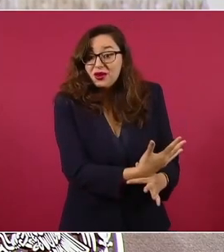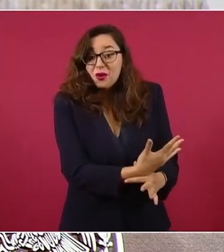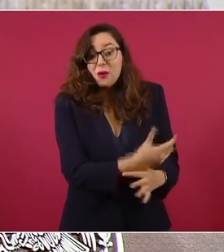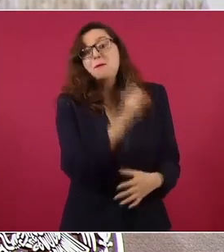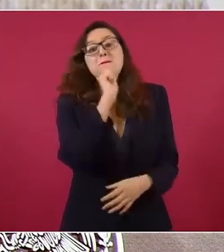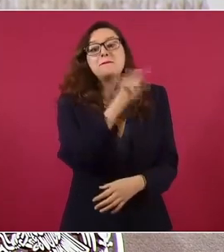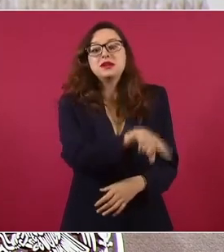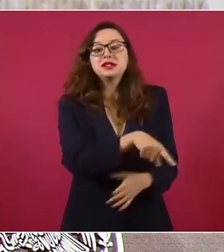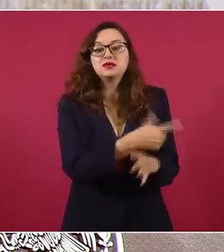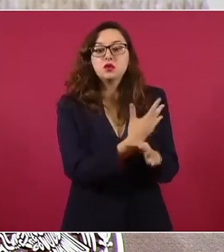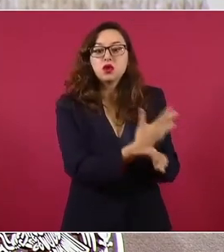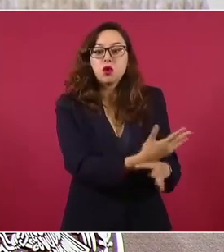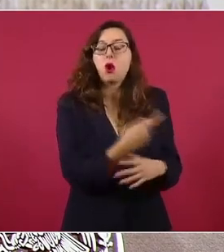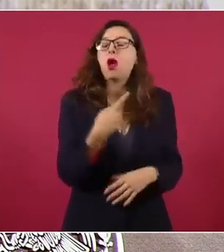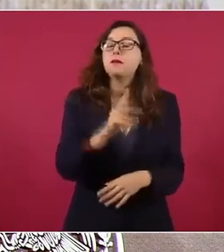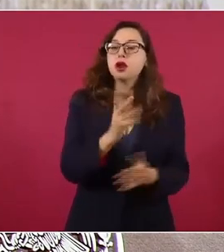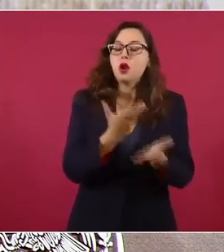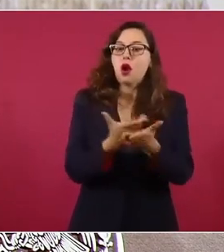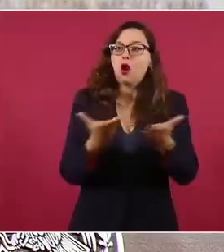Pero ahora es